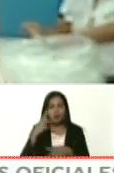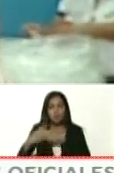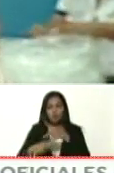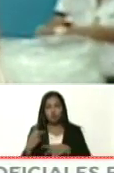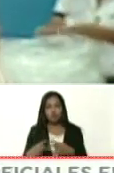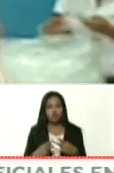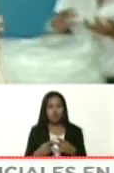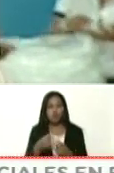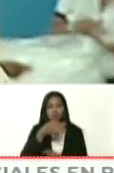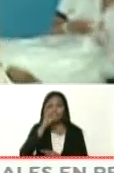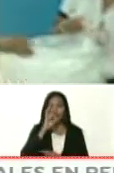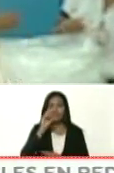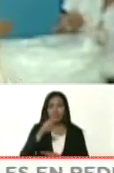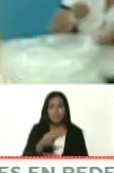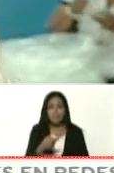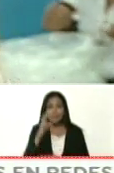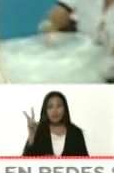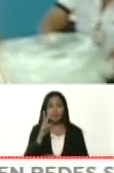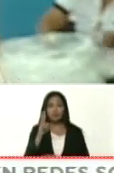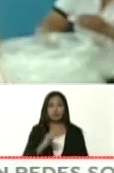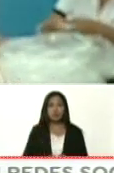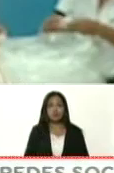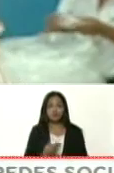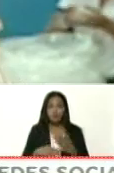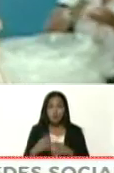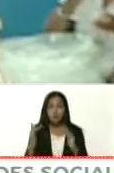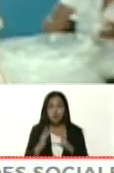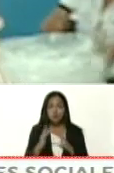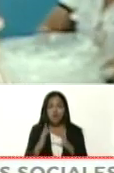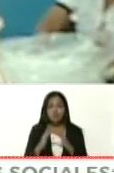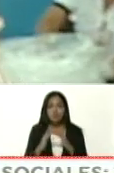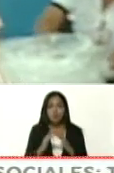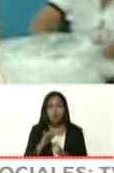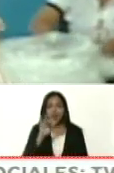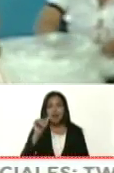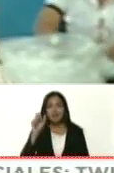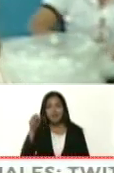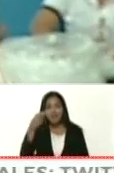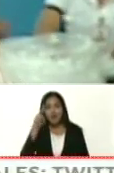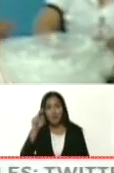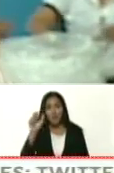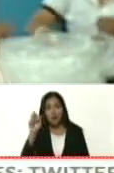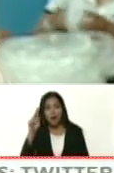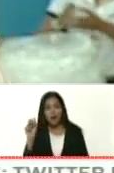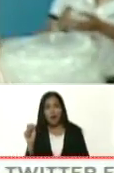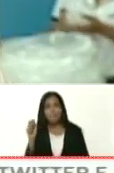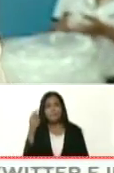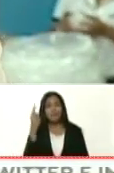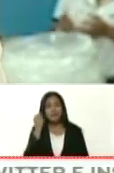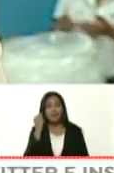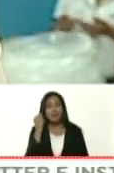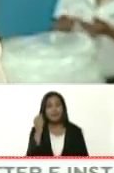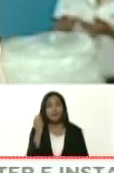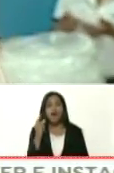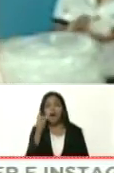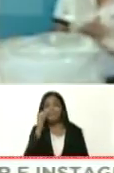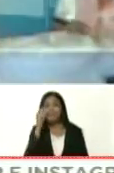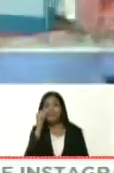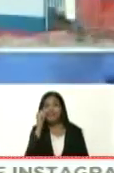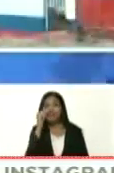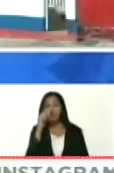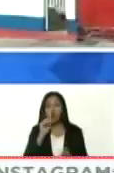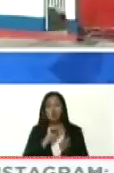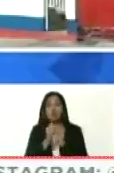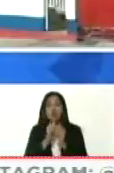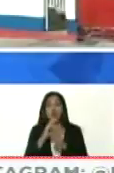del café para Venezuela. Vamos a darle el pase allá en La Yaguara al ministro Pedro Infante. Adelante, compañero.